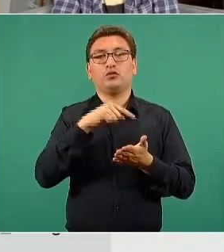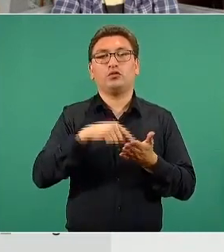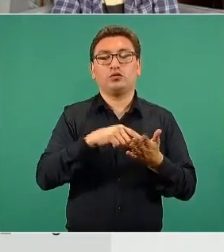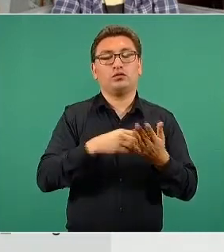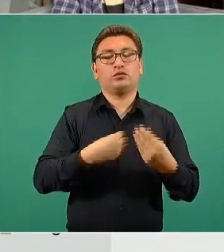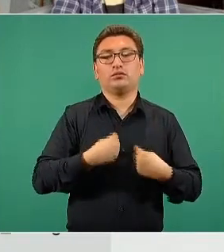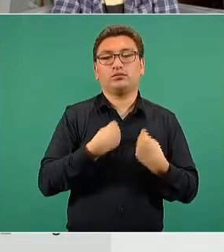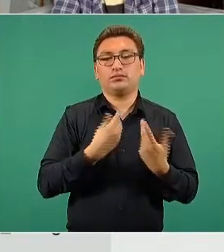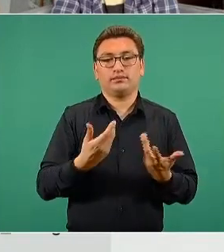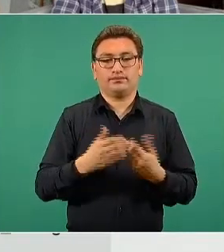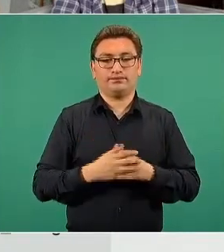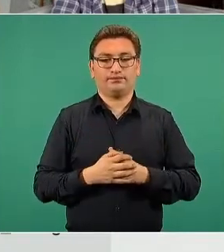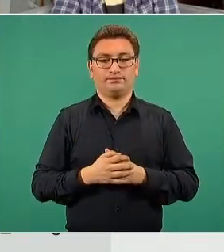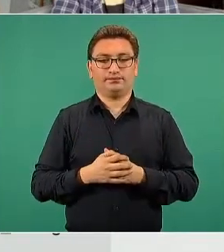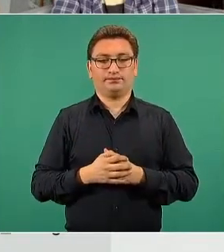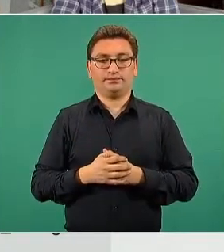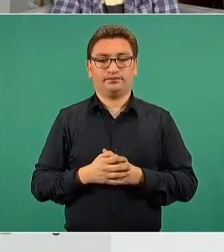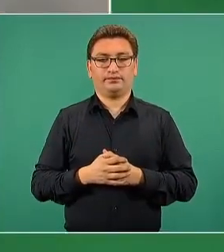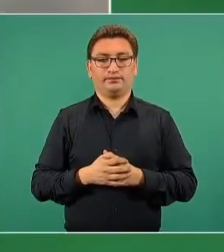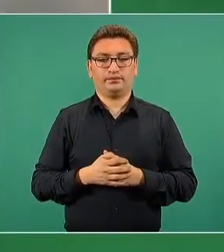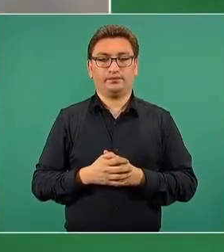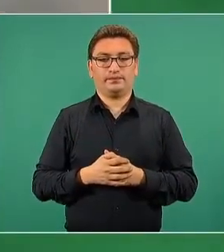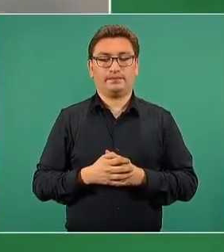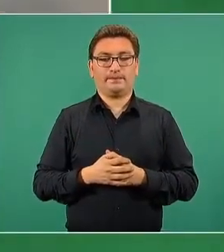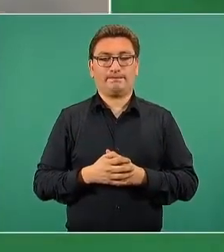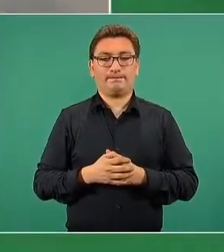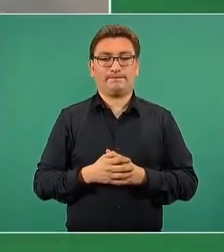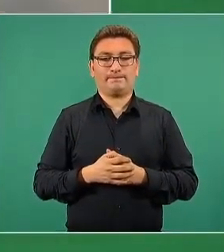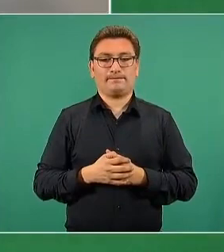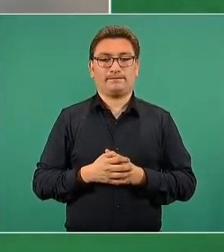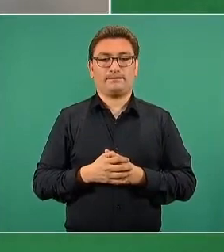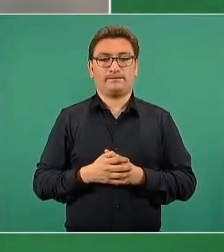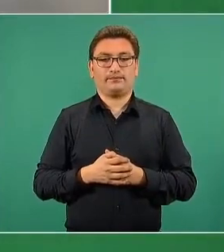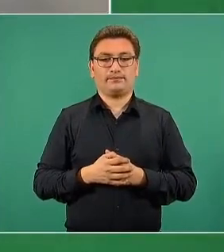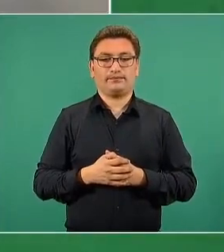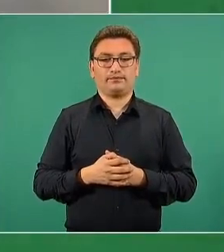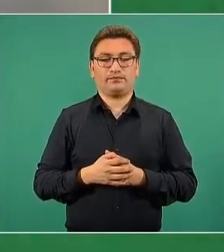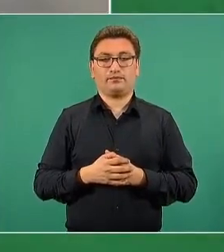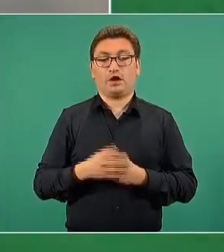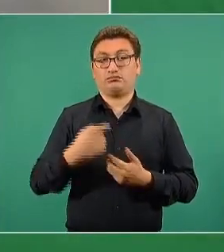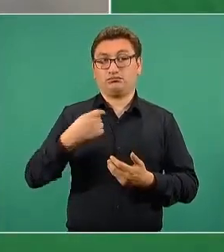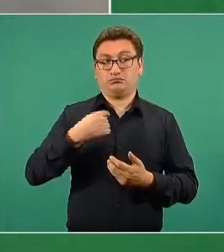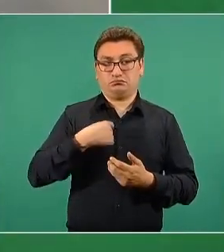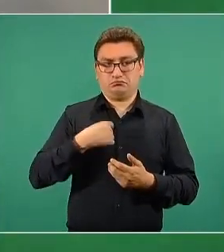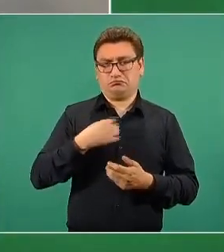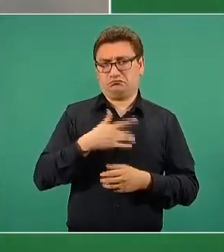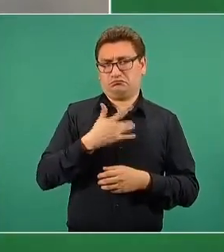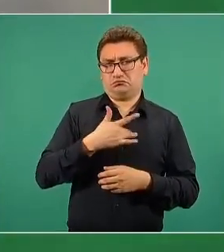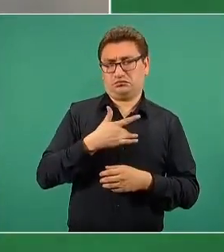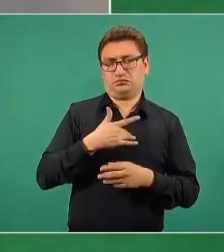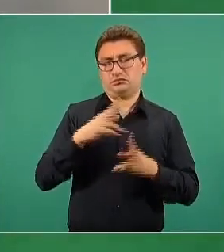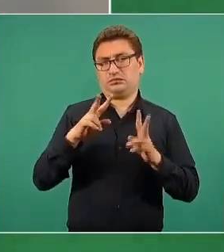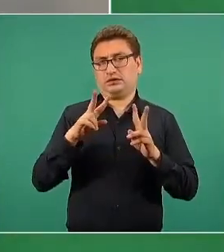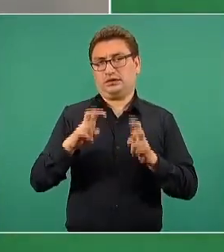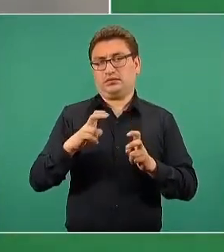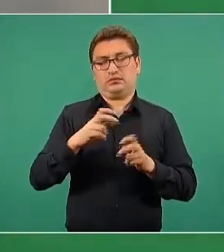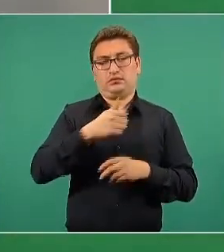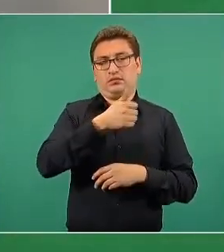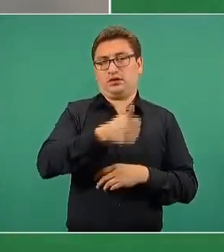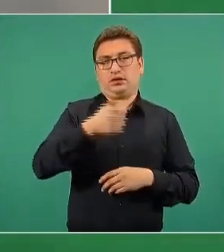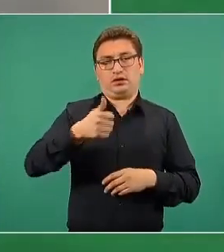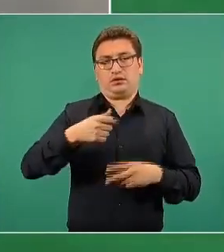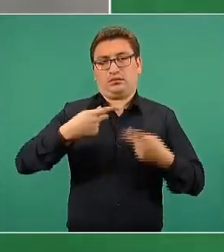residencia? Pues mira, Sandra, desde mi perspectiva es un asunto también